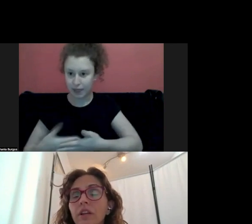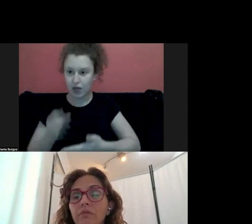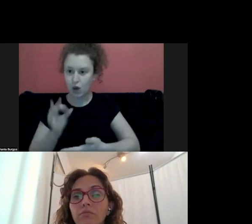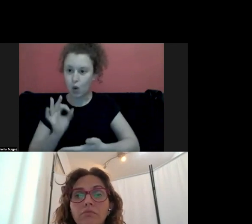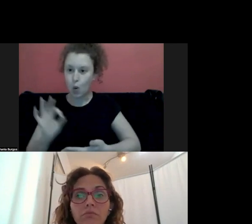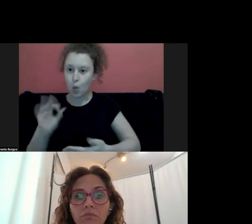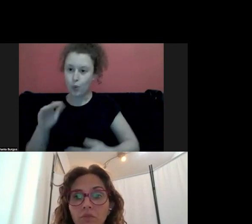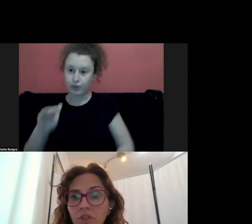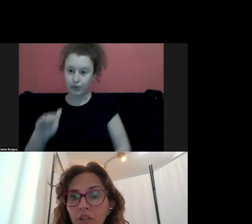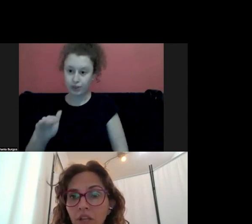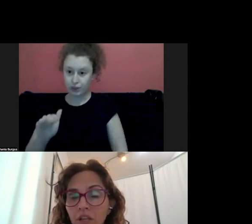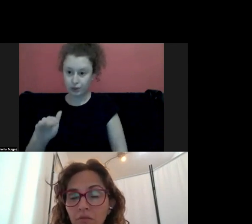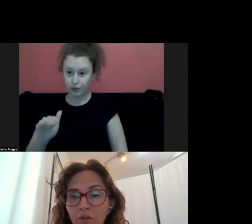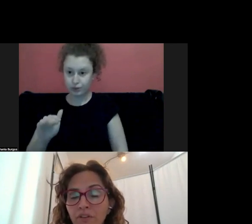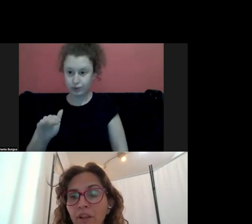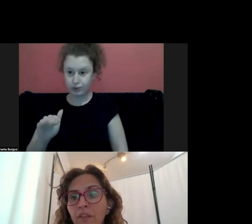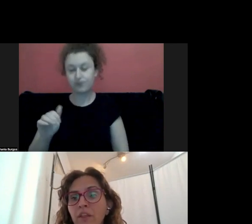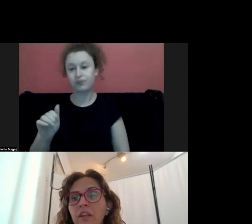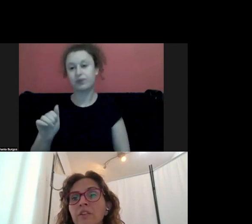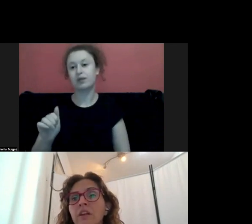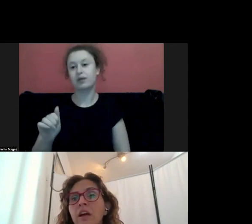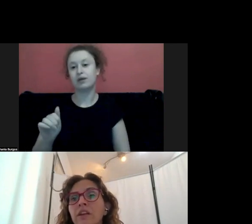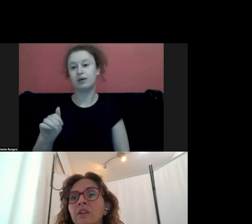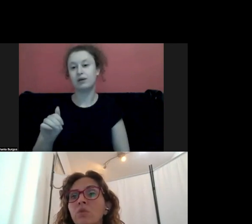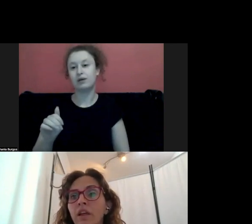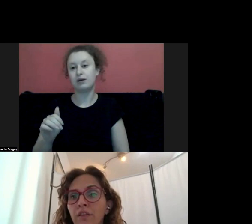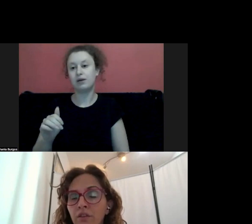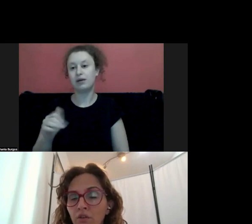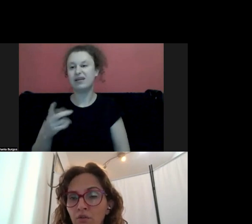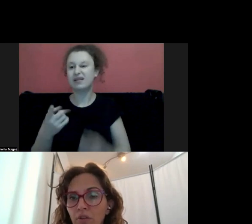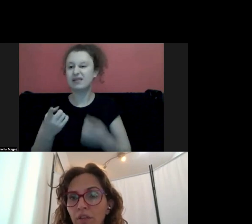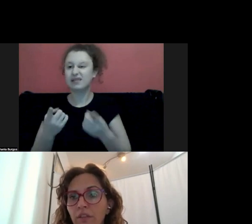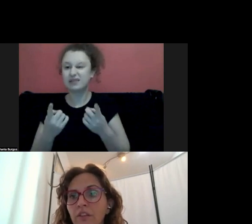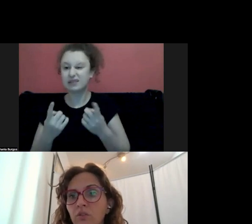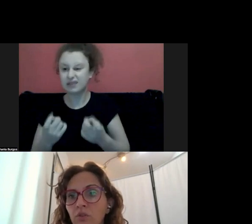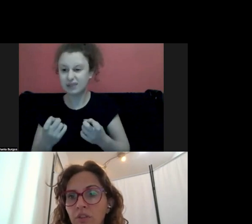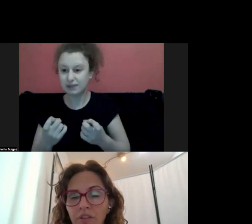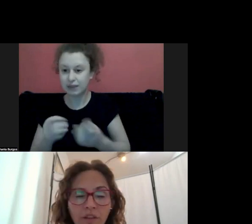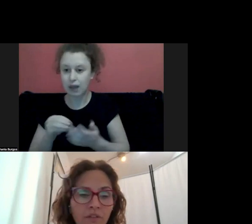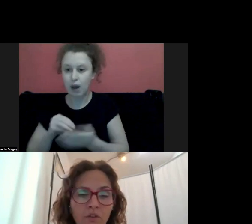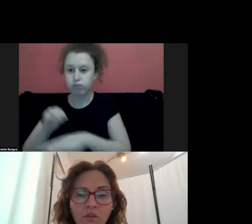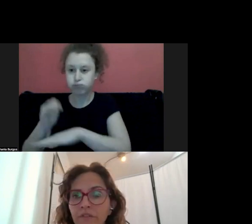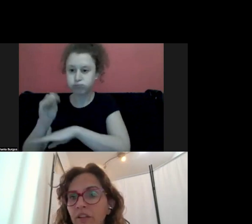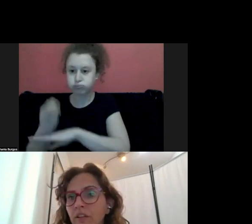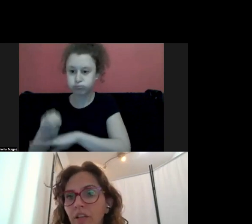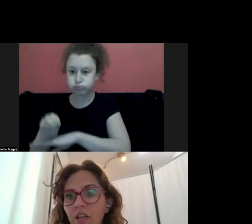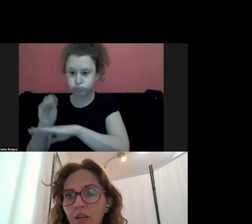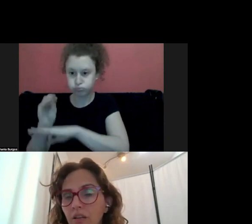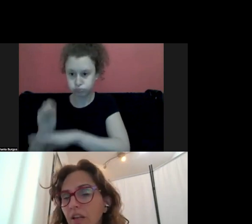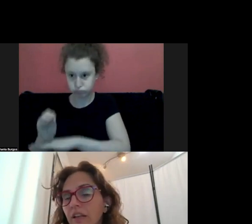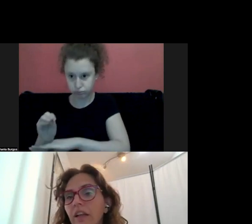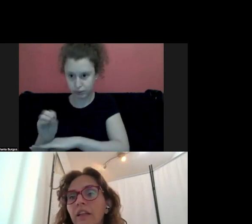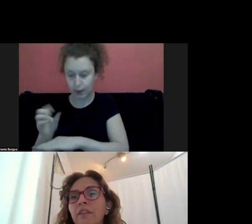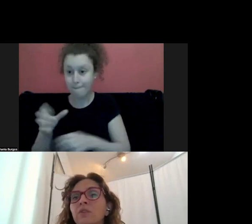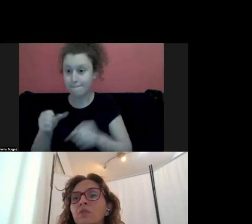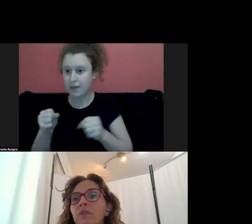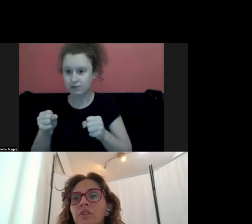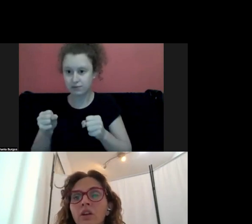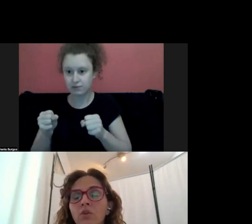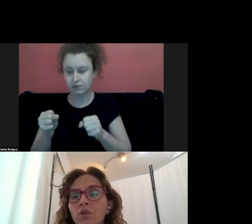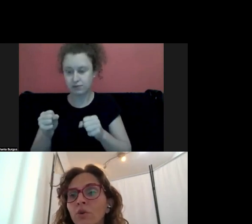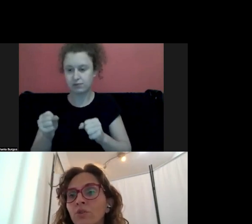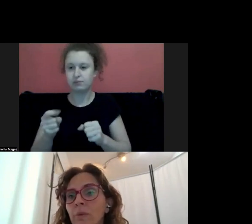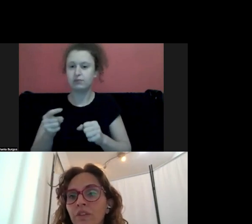cuando se ofrece esa estimulación en centros de detección infantil, en centros